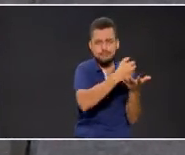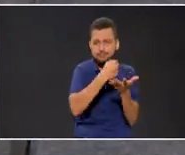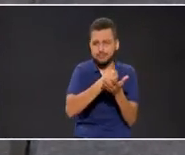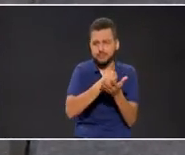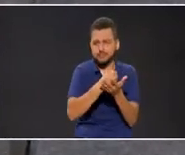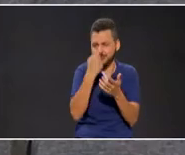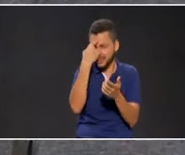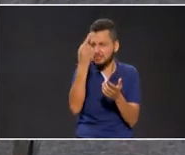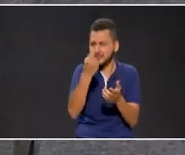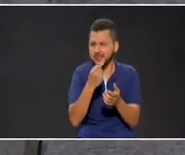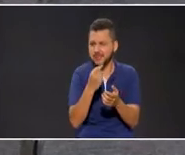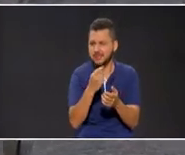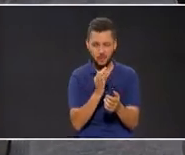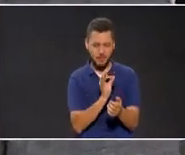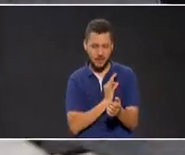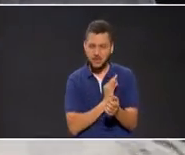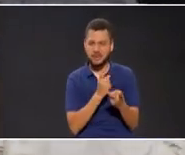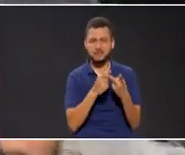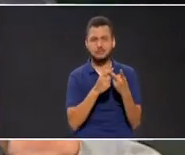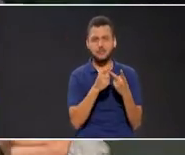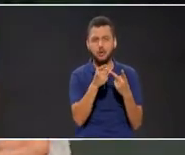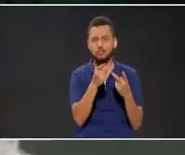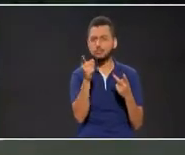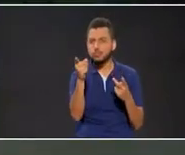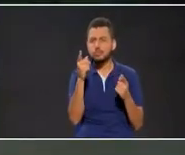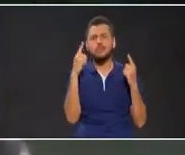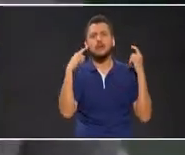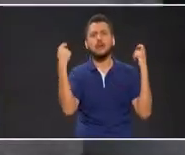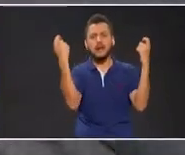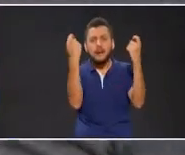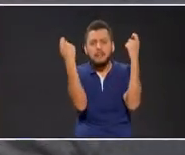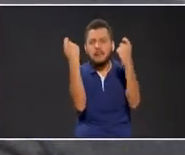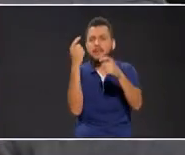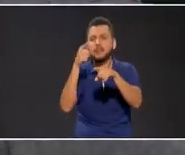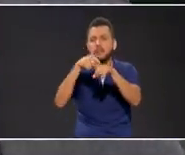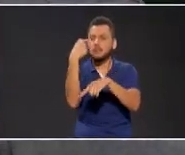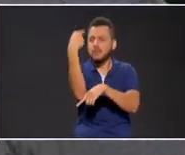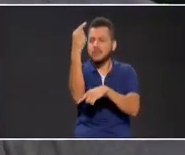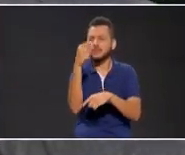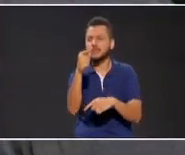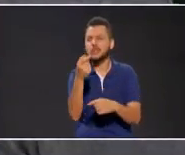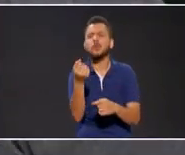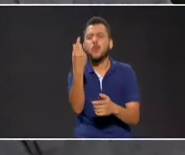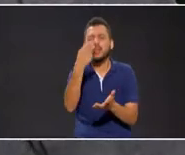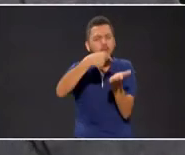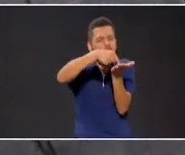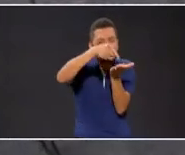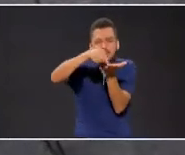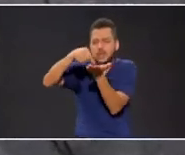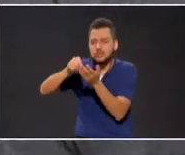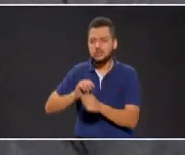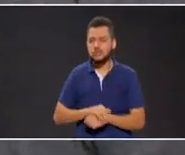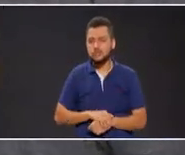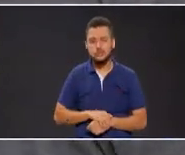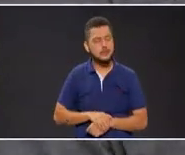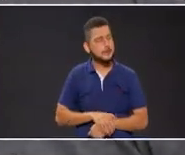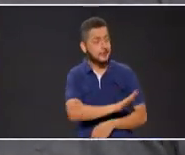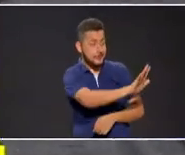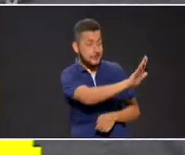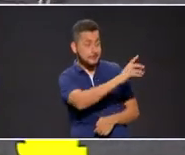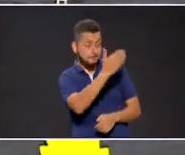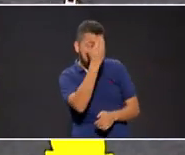no en primer lugar eso ya está inclusive ya ha reglamentado la parte de la cannabis medicinal que a nivel mundial y los primeros que empezaron